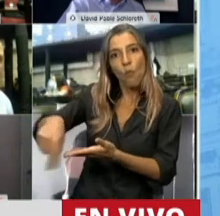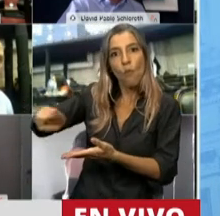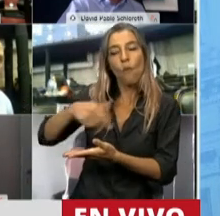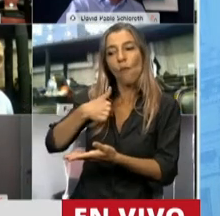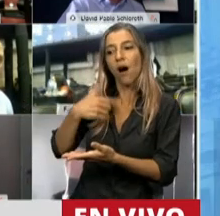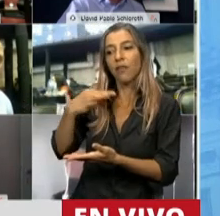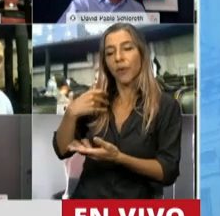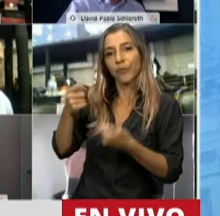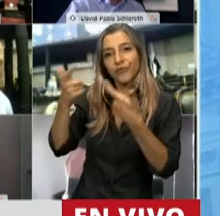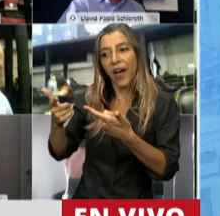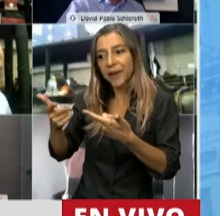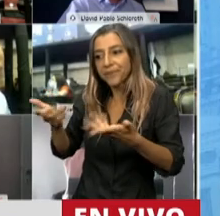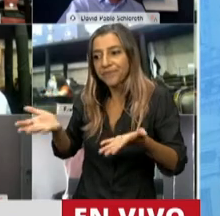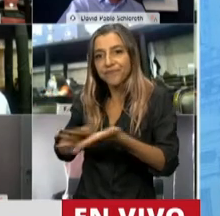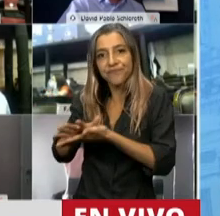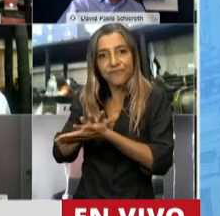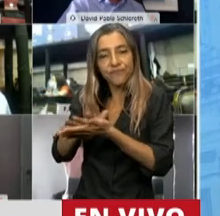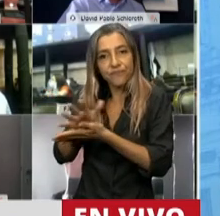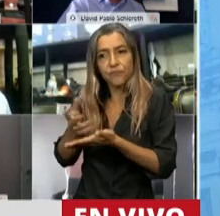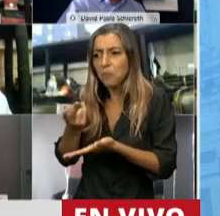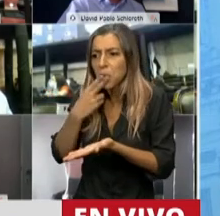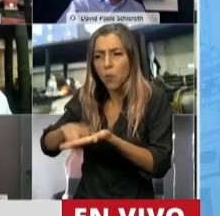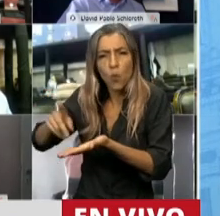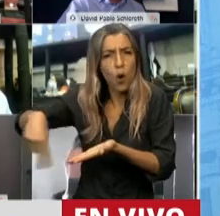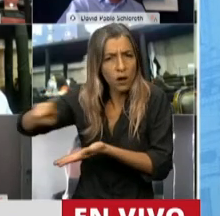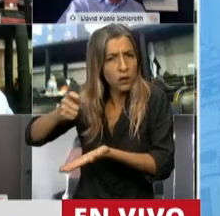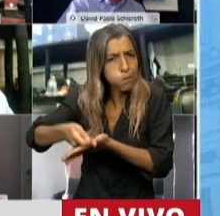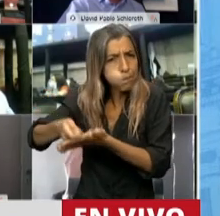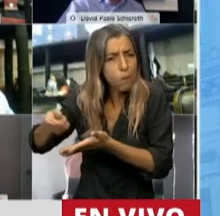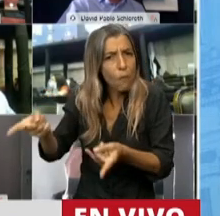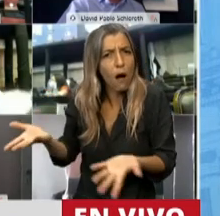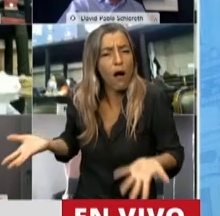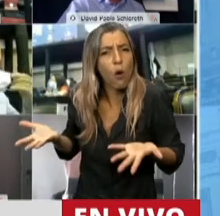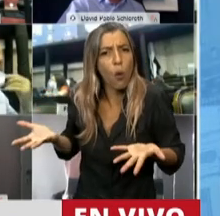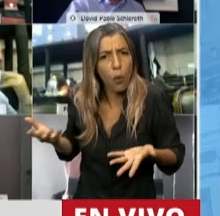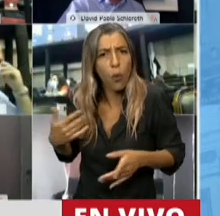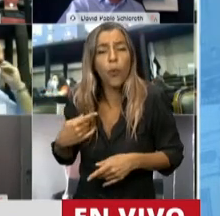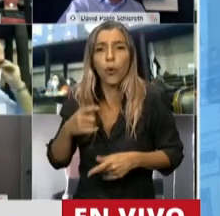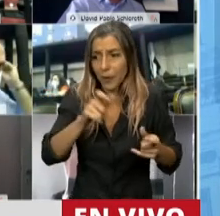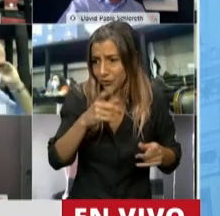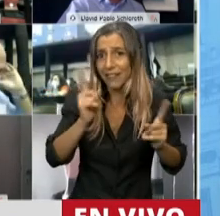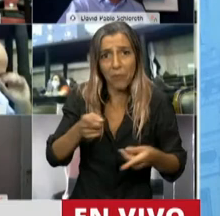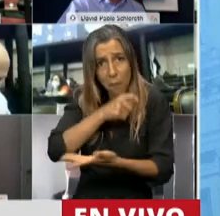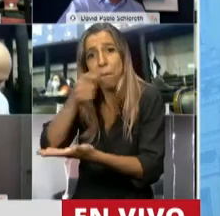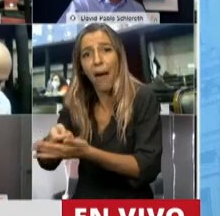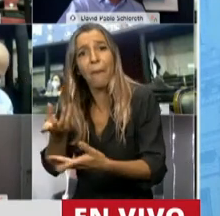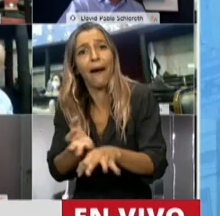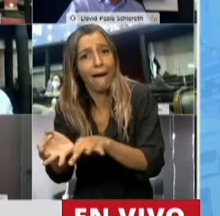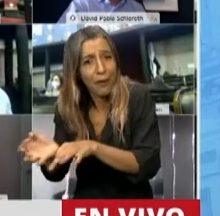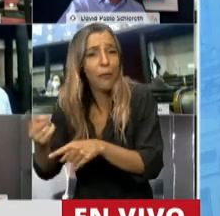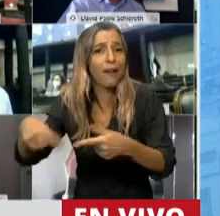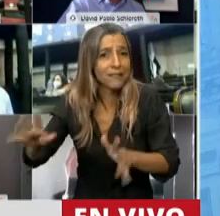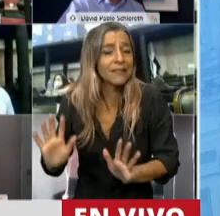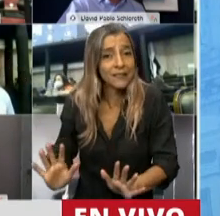que pagan sus impuestos y además pagan la educación para sus hijos. La ley de impuesto a las ganancias permite que